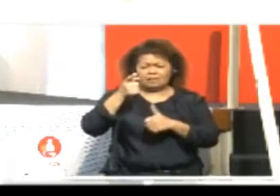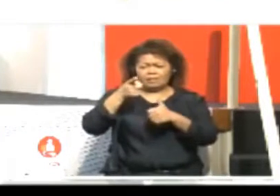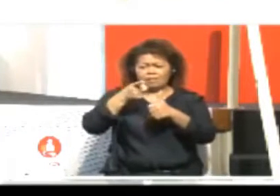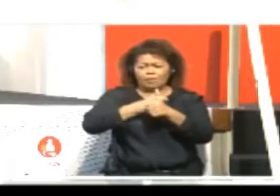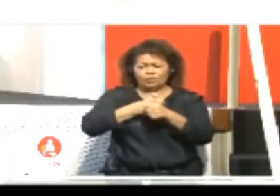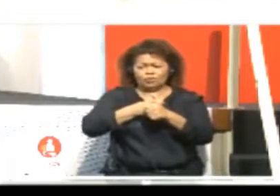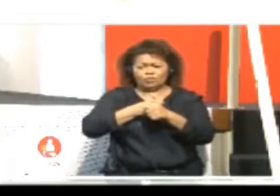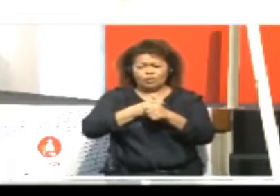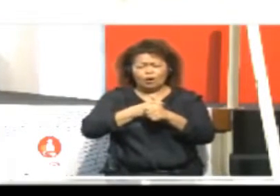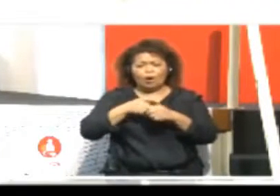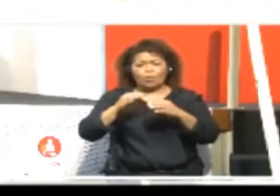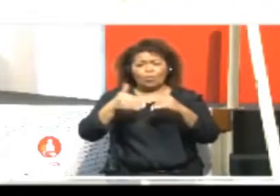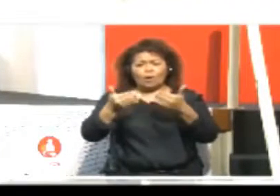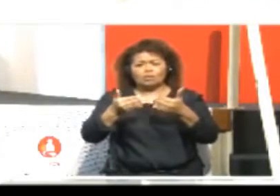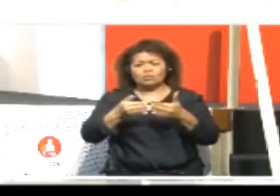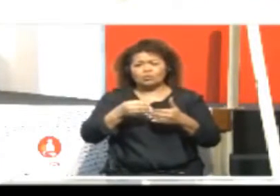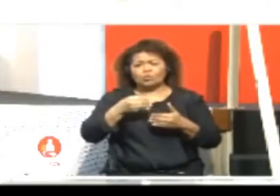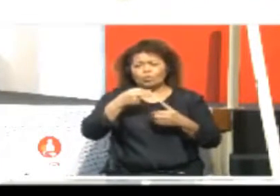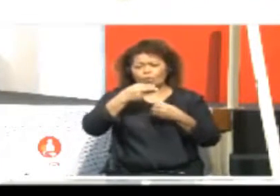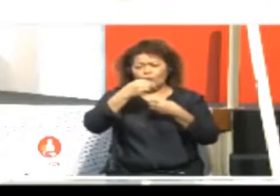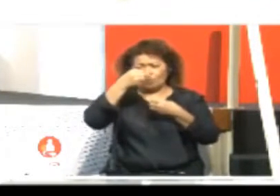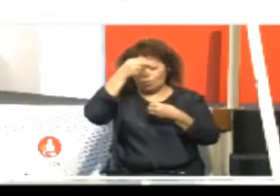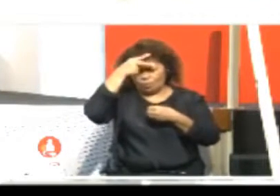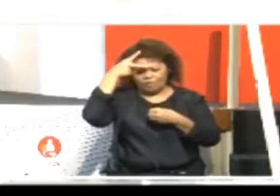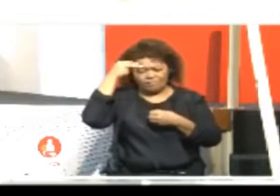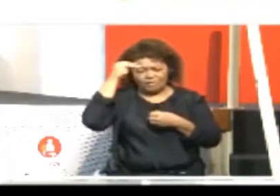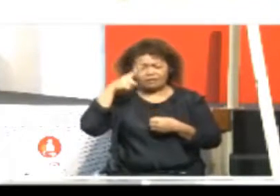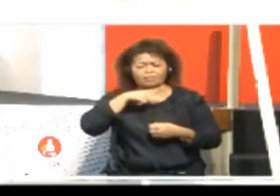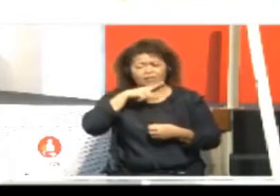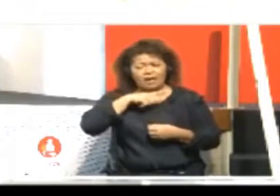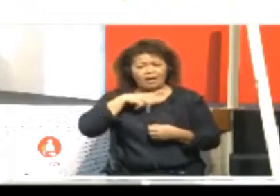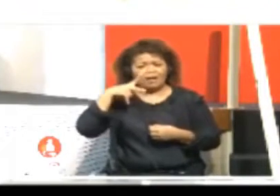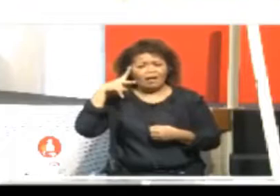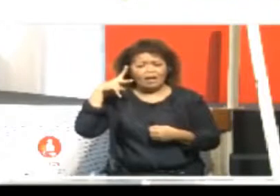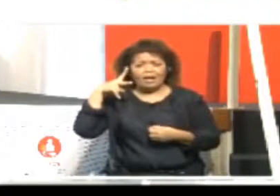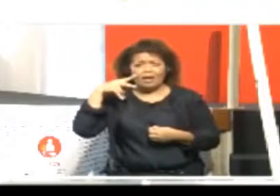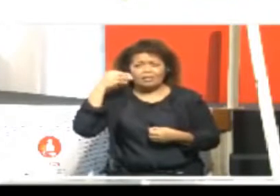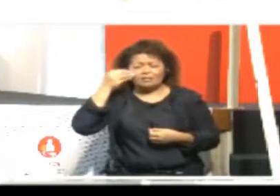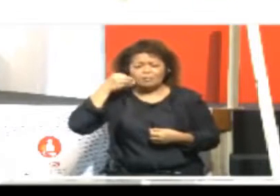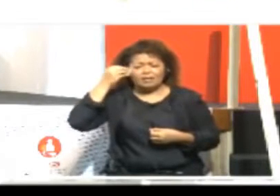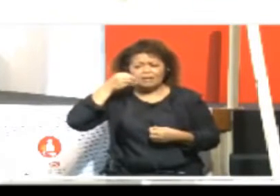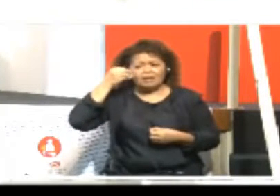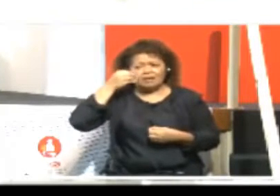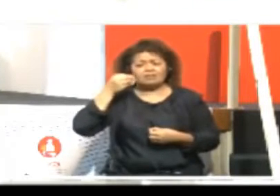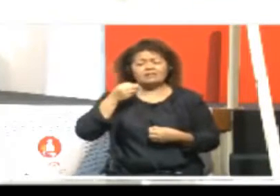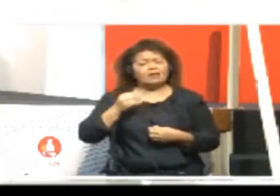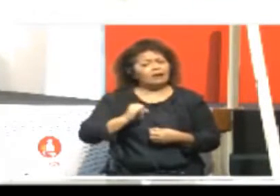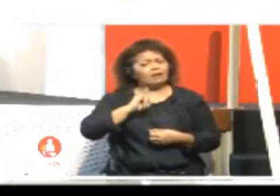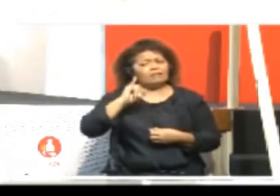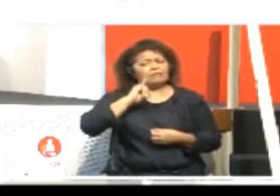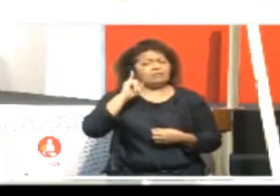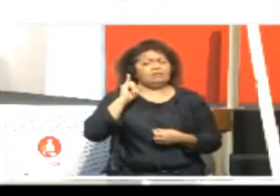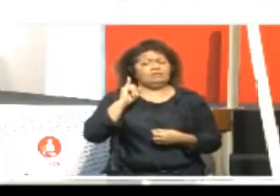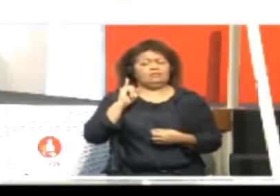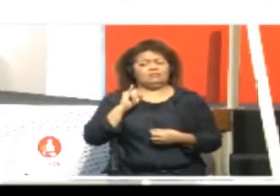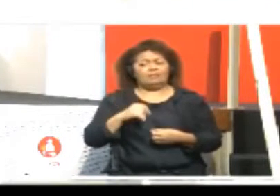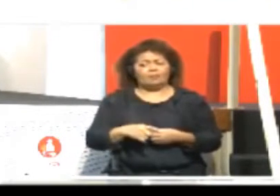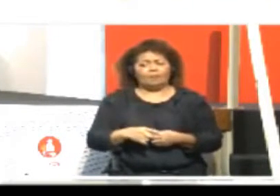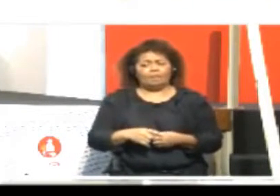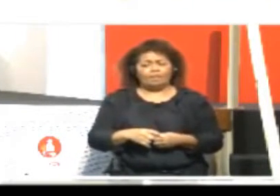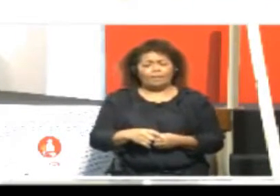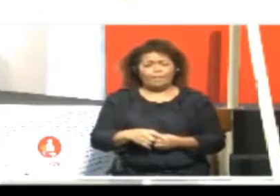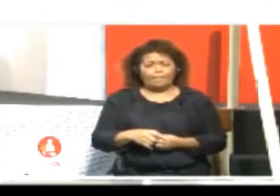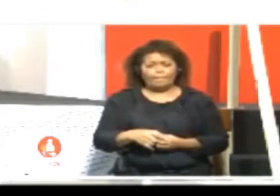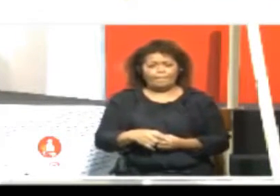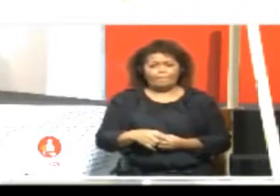público. Eso fue a diferencia de Brasil. En Brasil vimos que la experiencia en el sector público no influye para obtener impuesto predial, pero en el